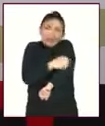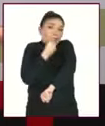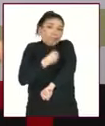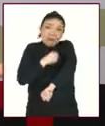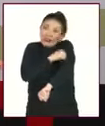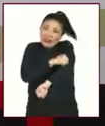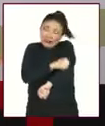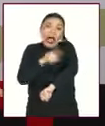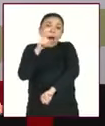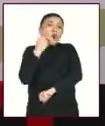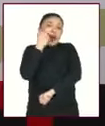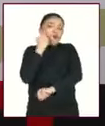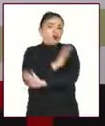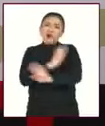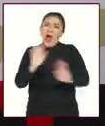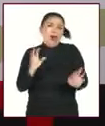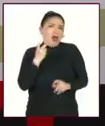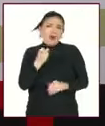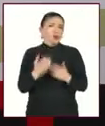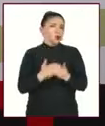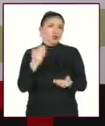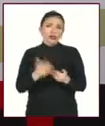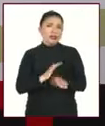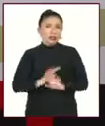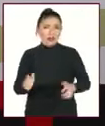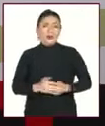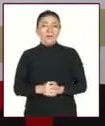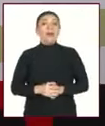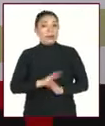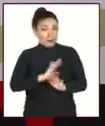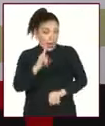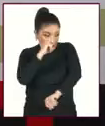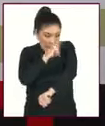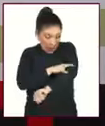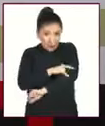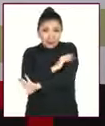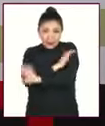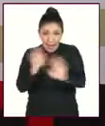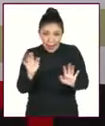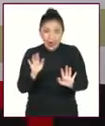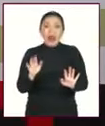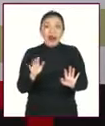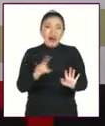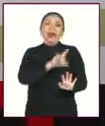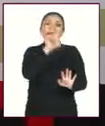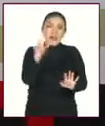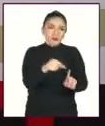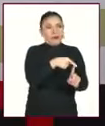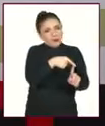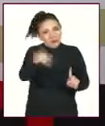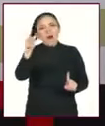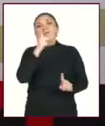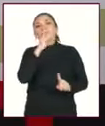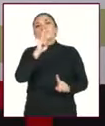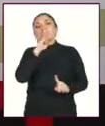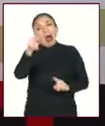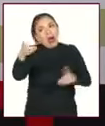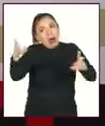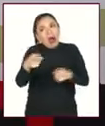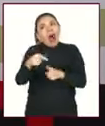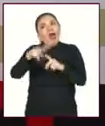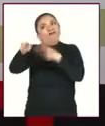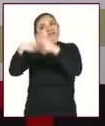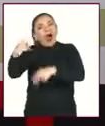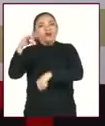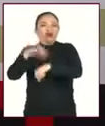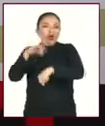agua y jabón es más que suficiente. Y ahora sí ya cederle a los padres de familia que acudan a